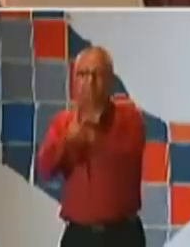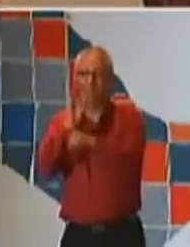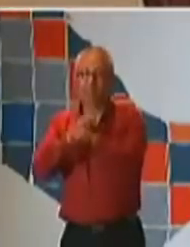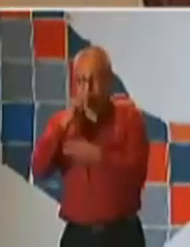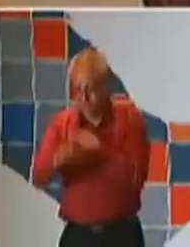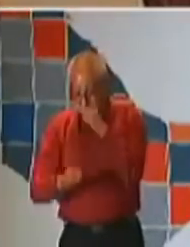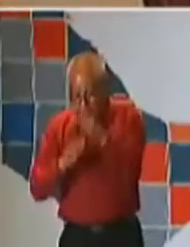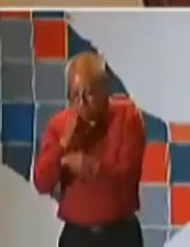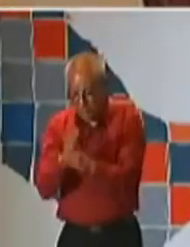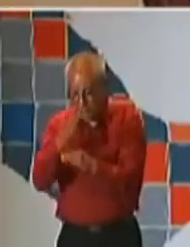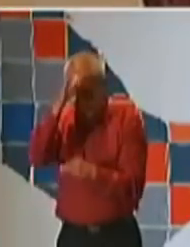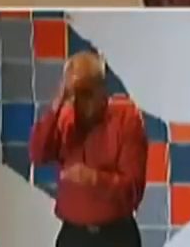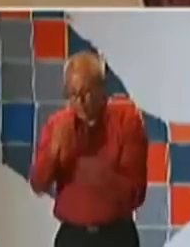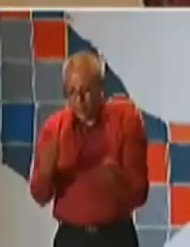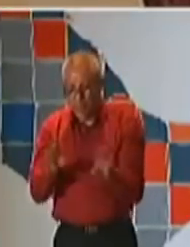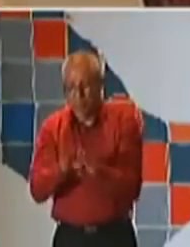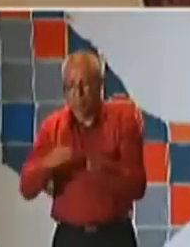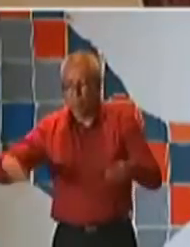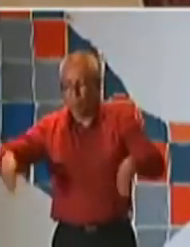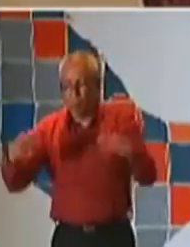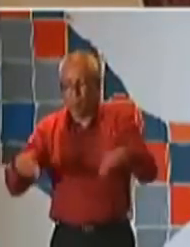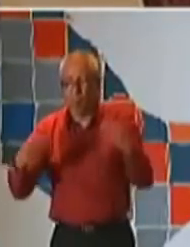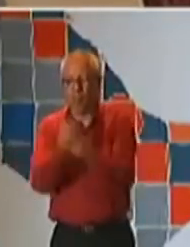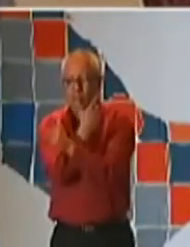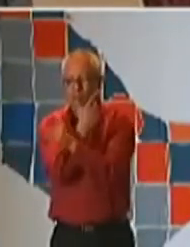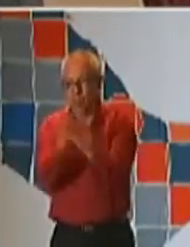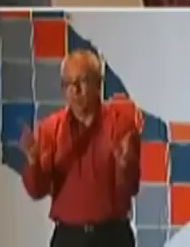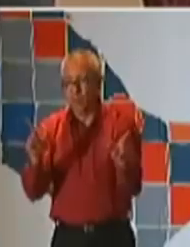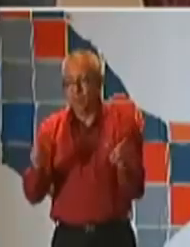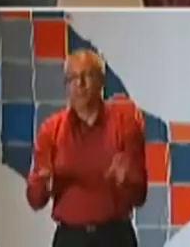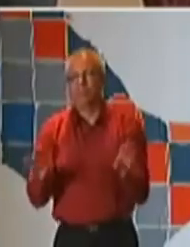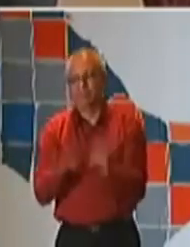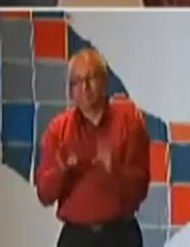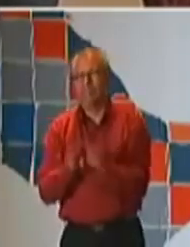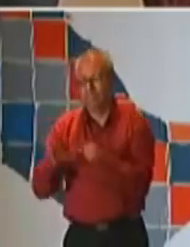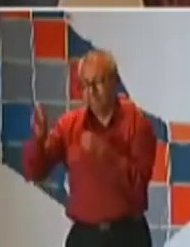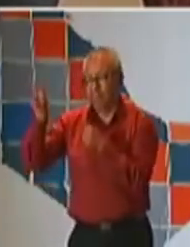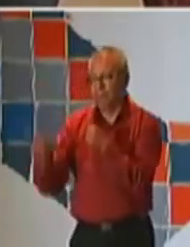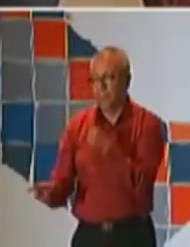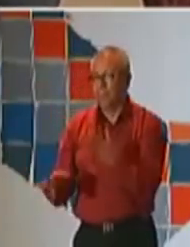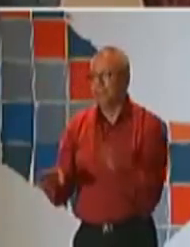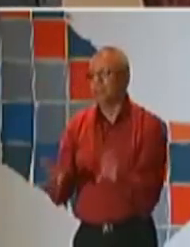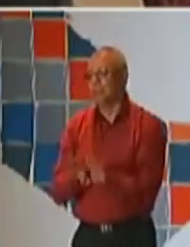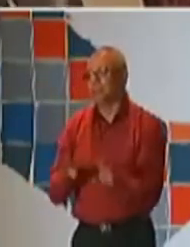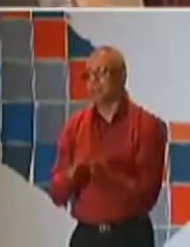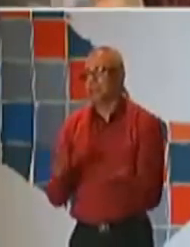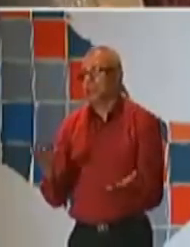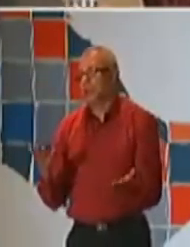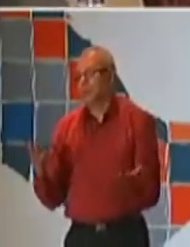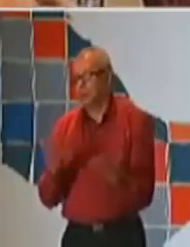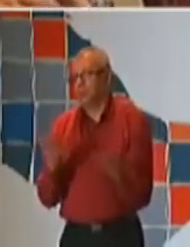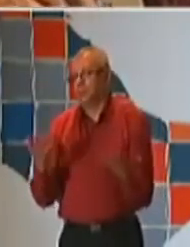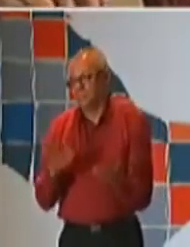libre comercio Qué sería de la realidad no Qué sería de ella sin la publicidad que la